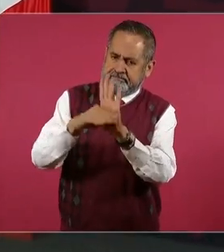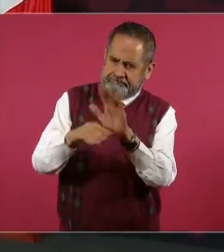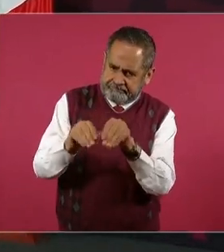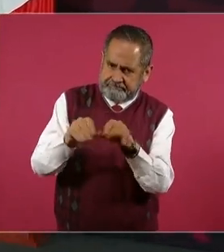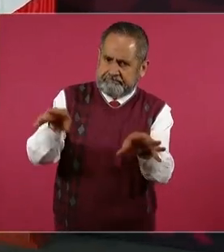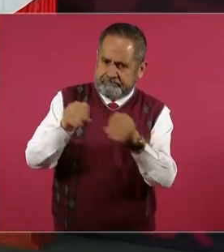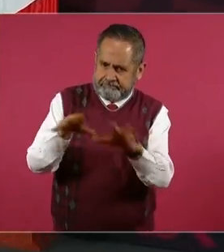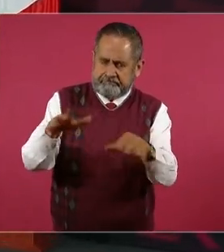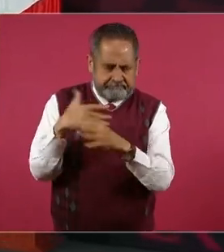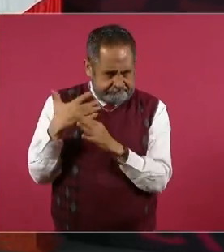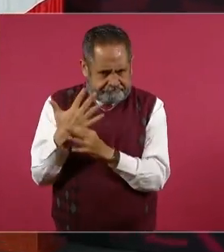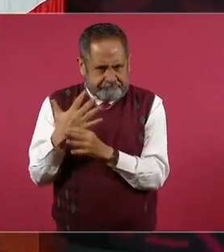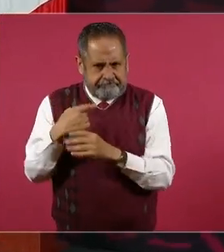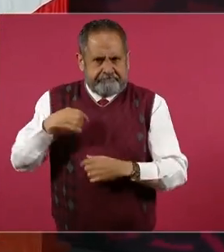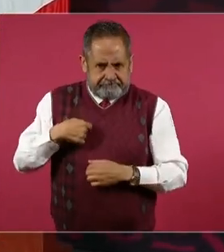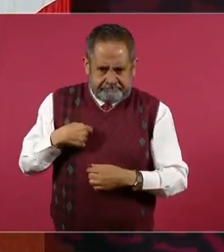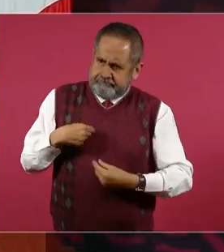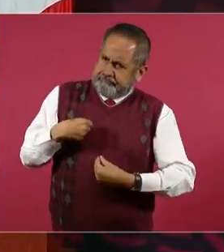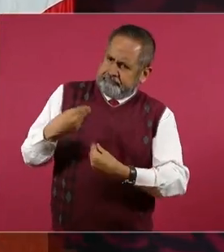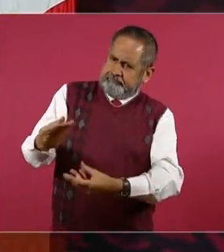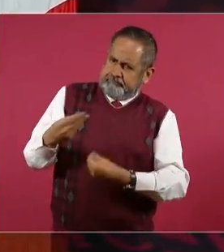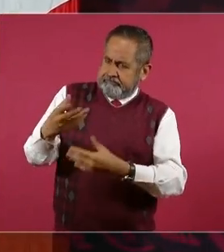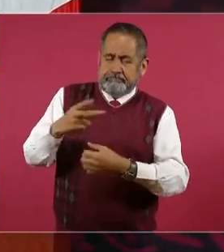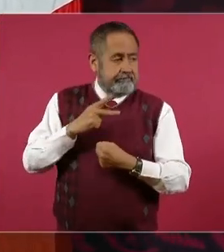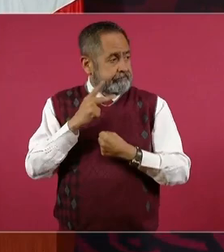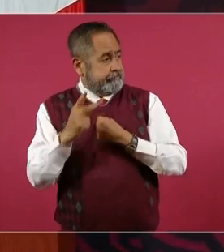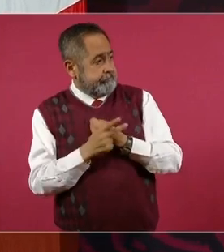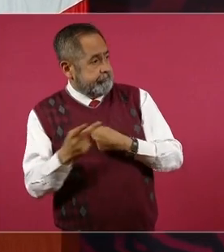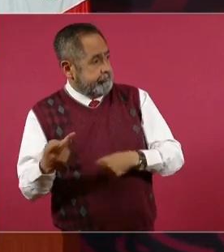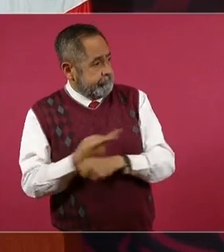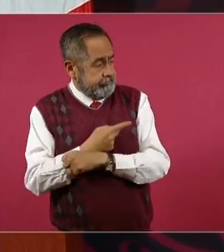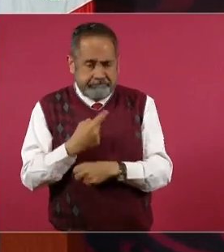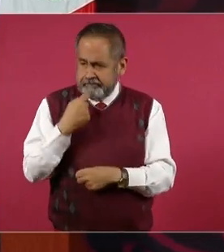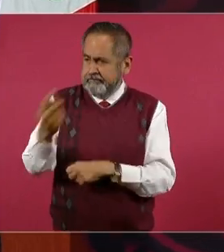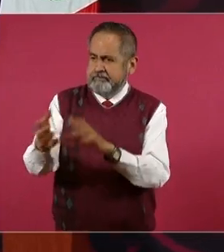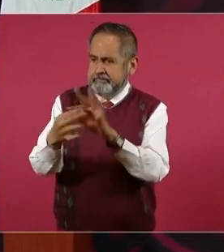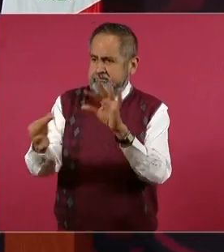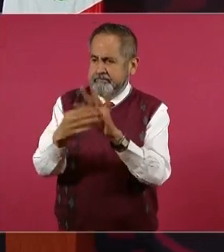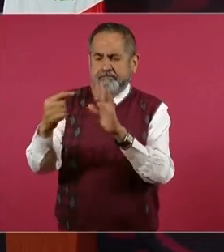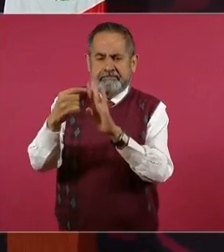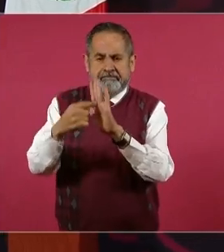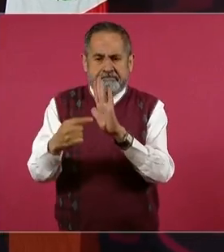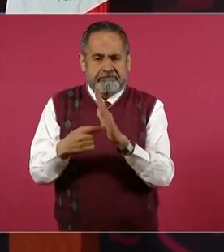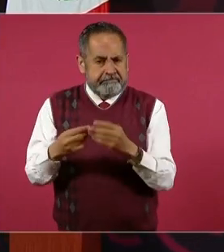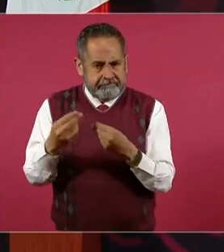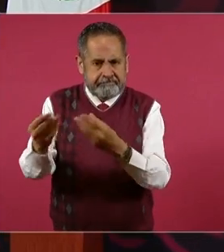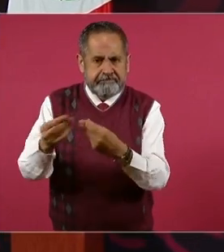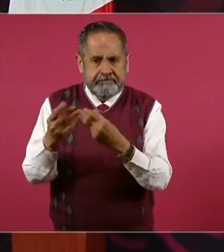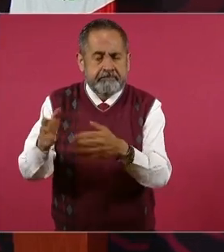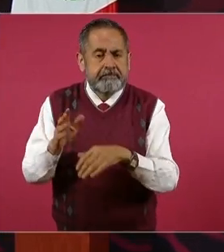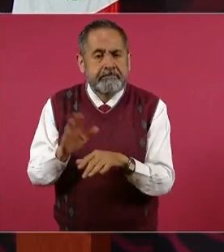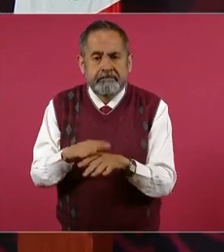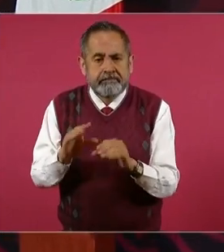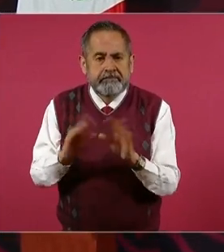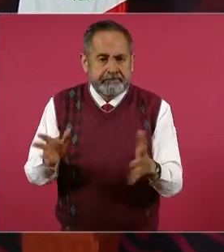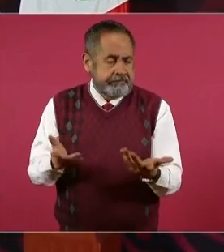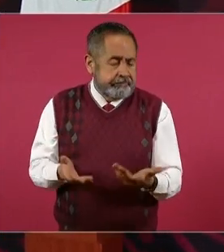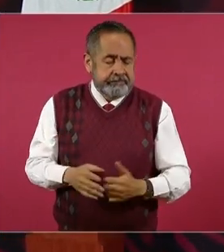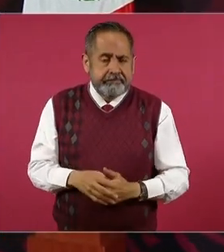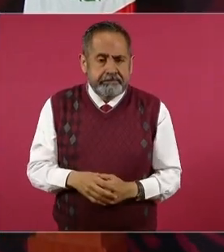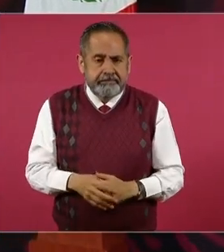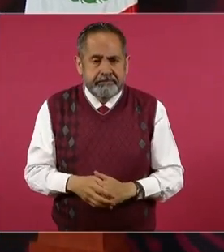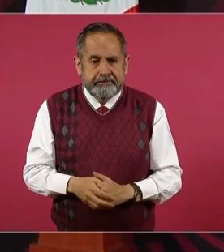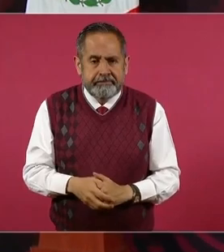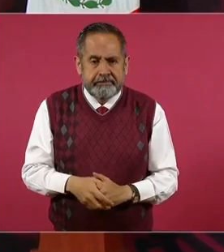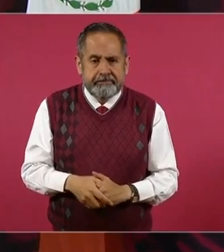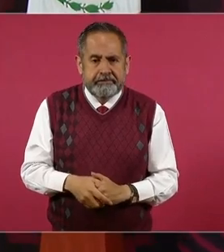lo que está sucediendo en el país, y aclarar